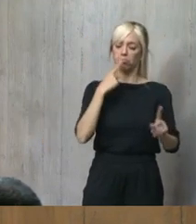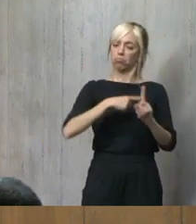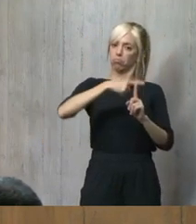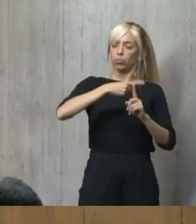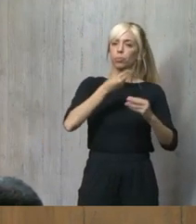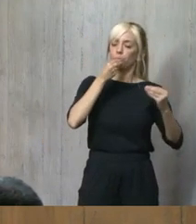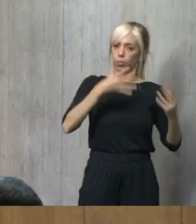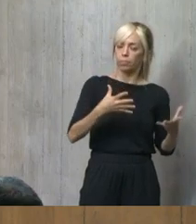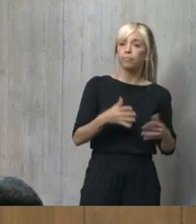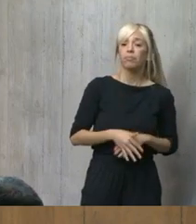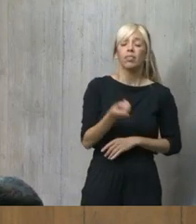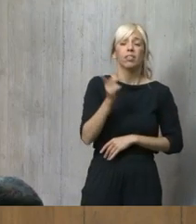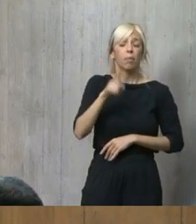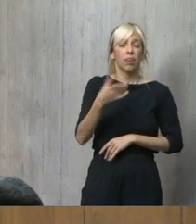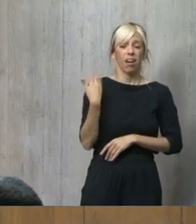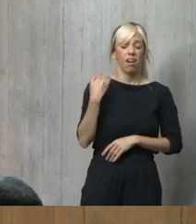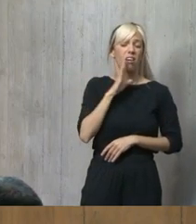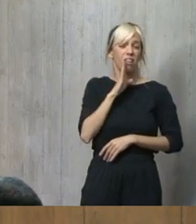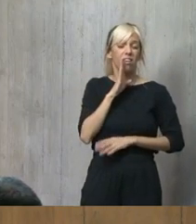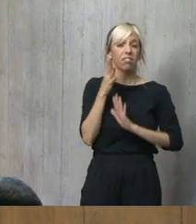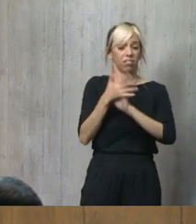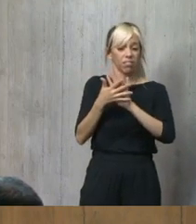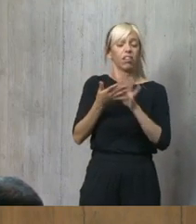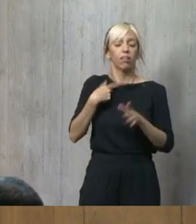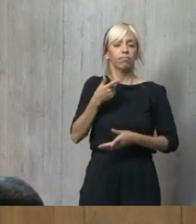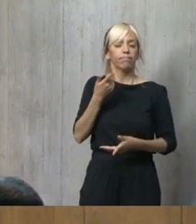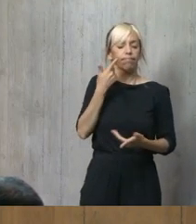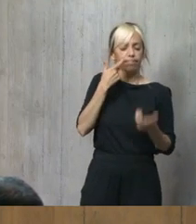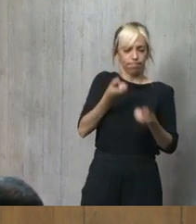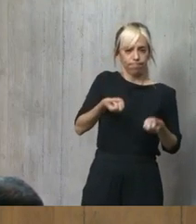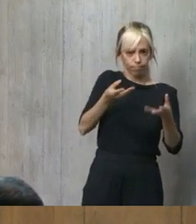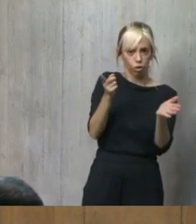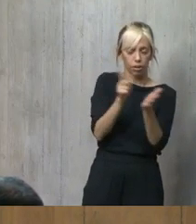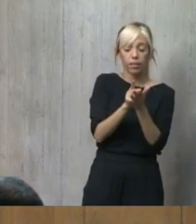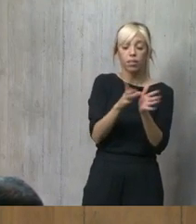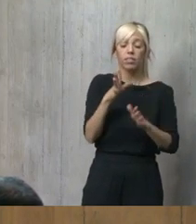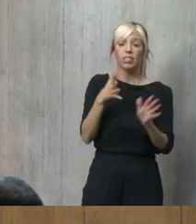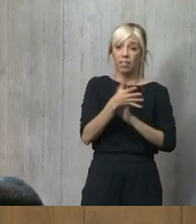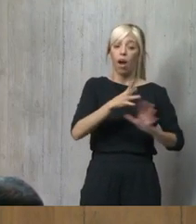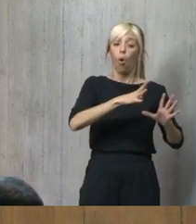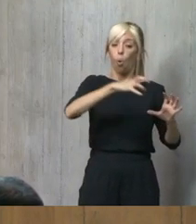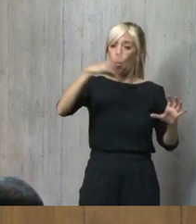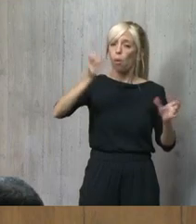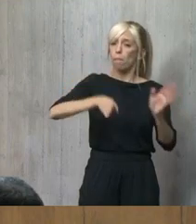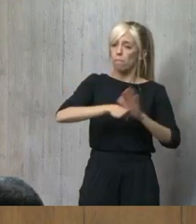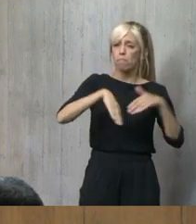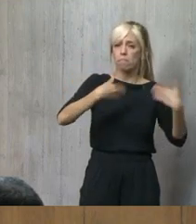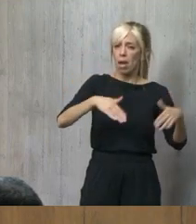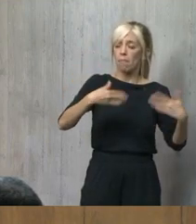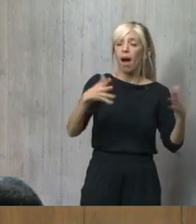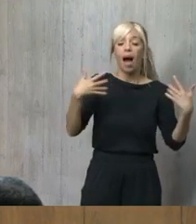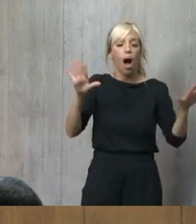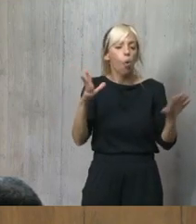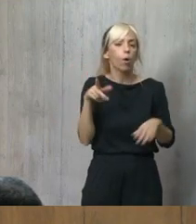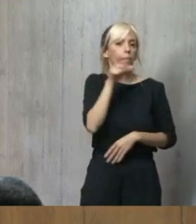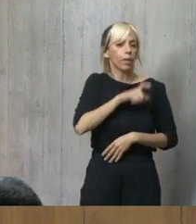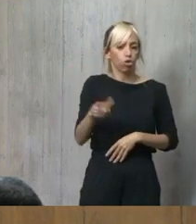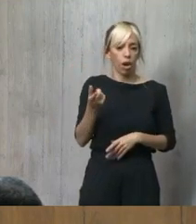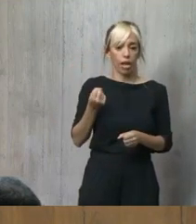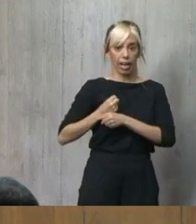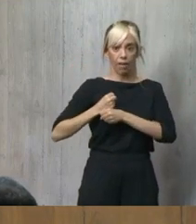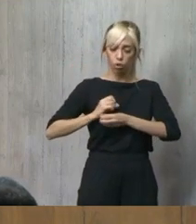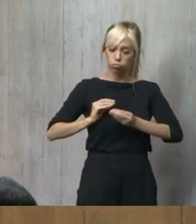destacar lo que ya se comentaba, que la zona va a seguir humeando, independientemente del éxito de